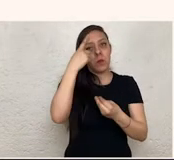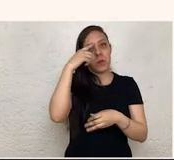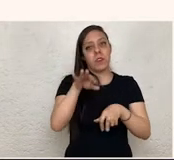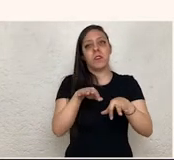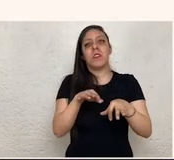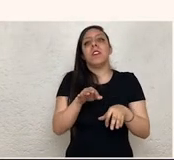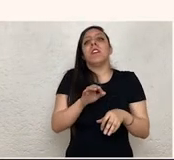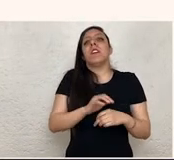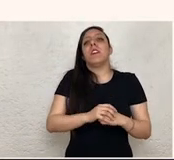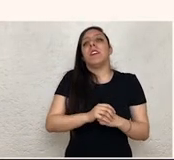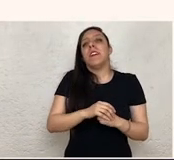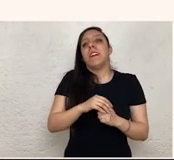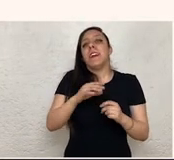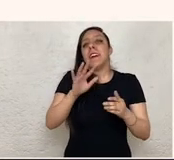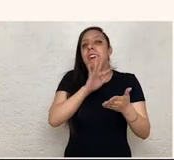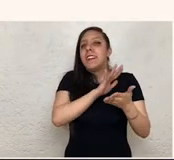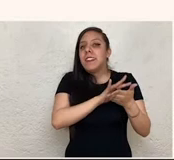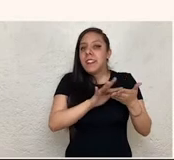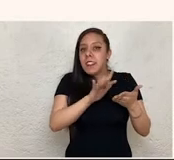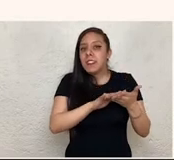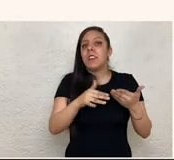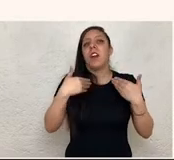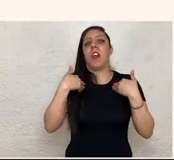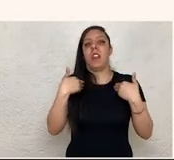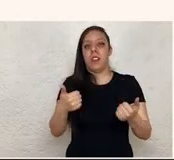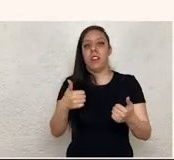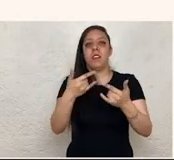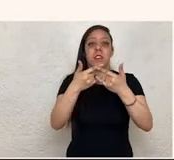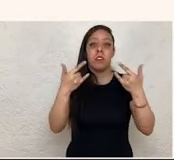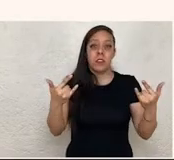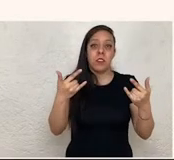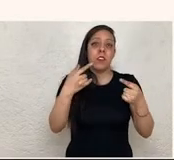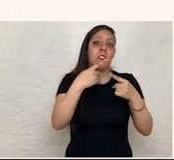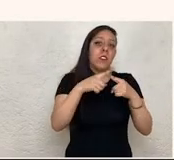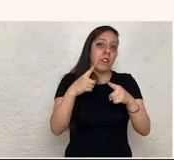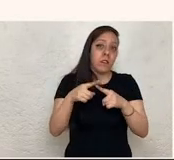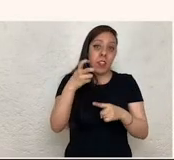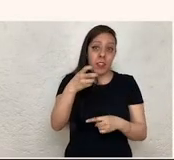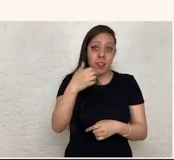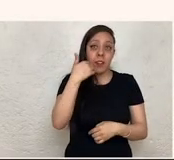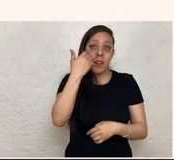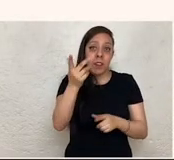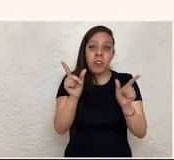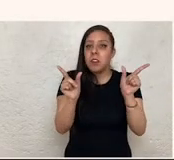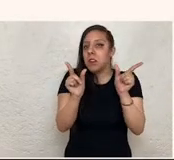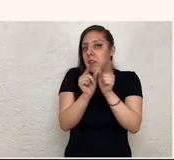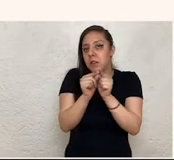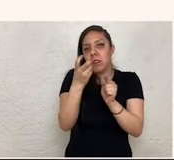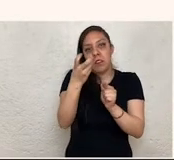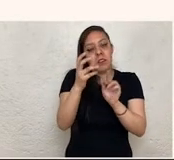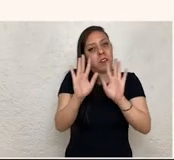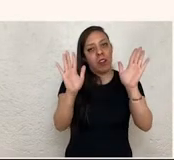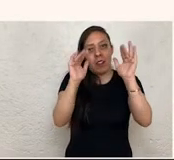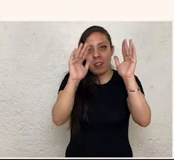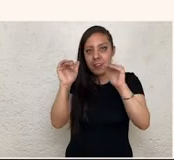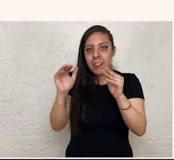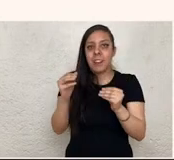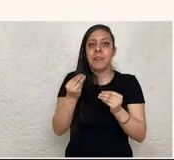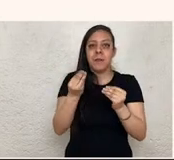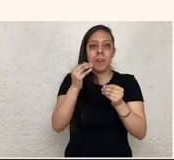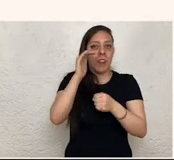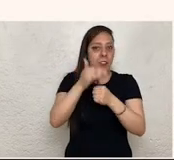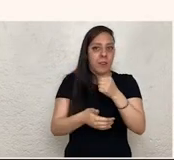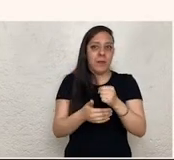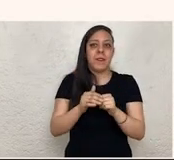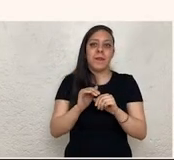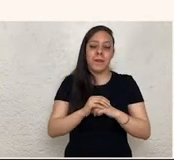parece sumamente valioso. Y bueno, si alguna de ustedes quisiera cerrar con alguna pequeña reflexión para ya despedirnos y